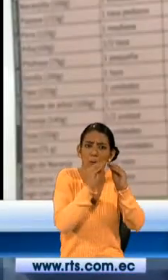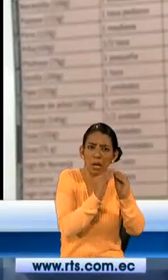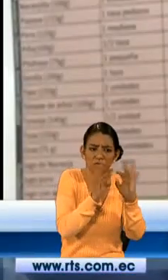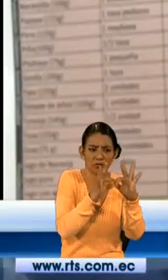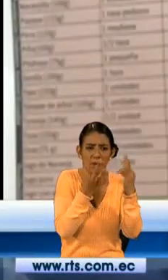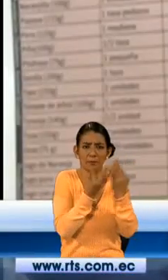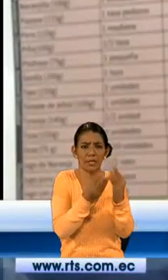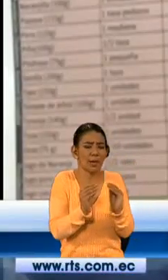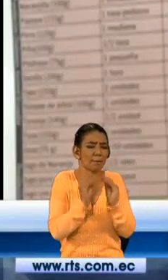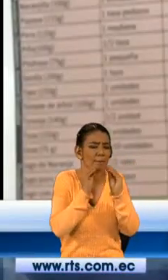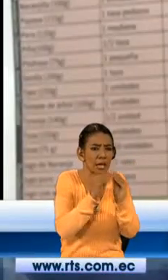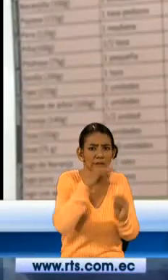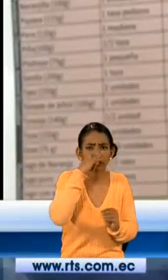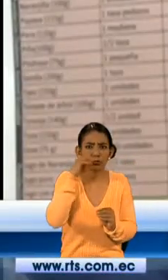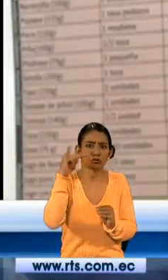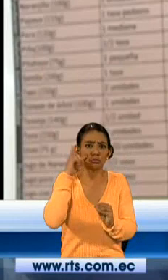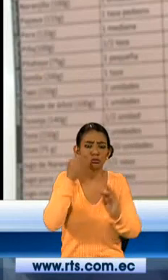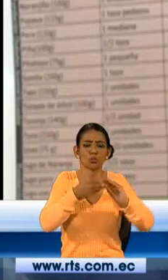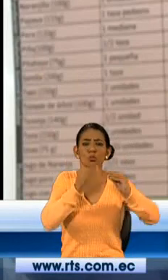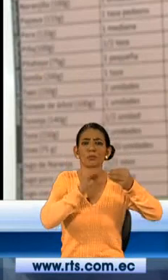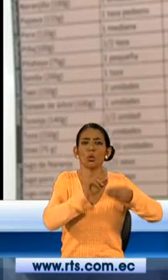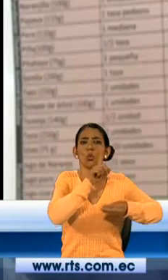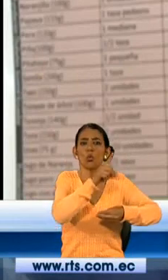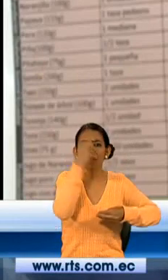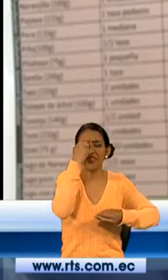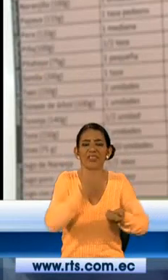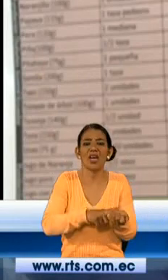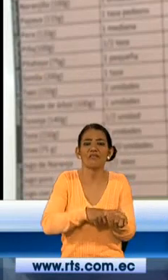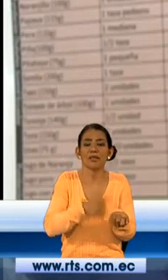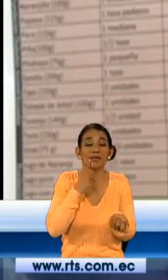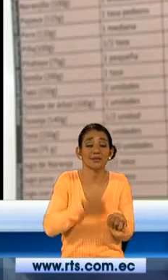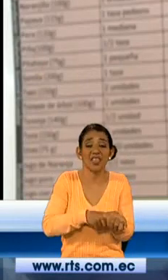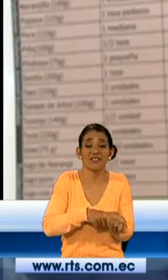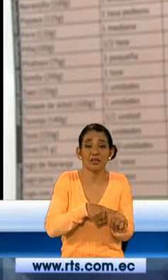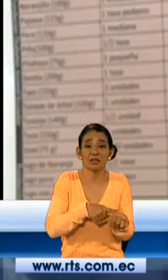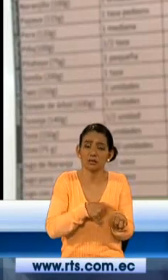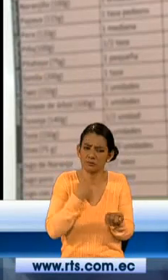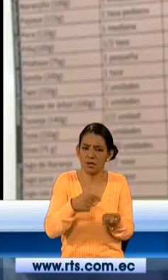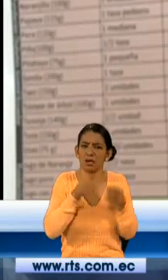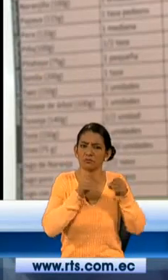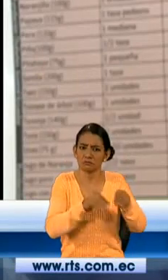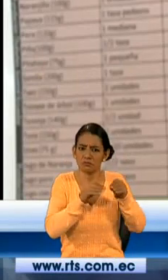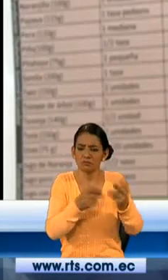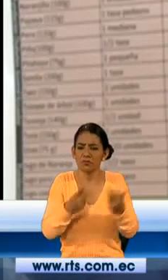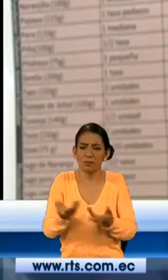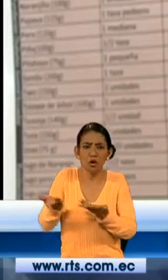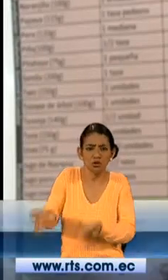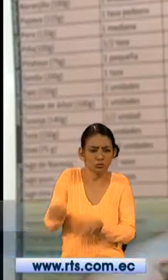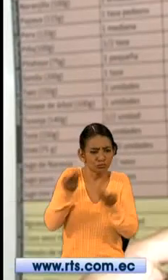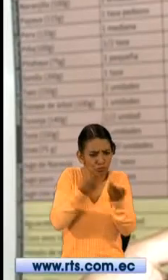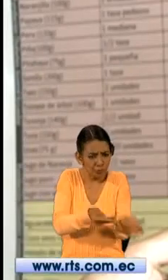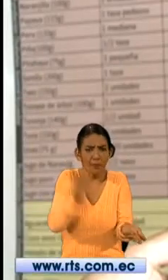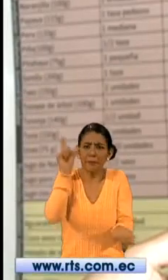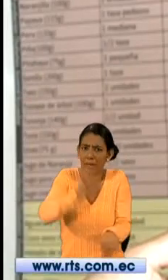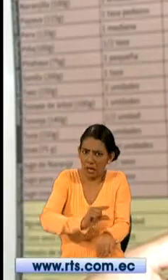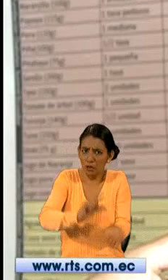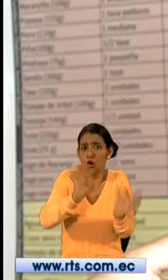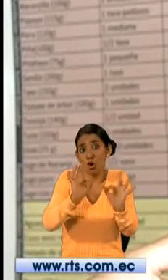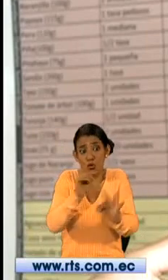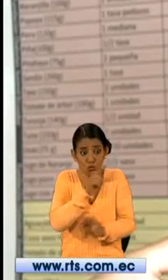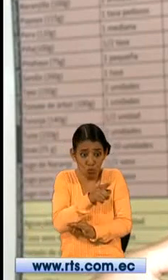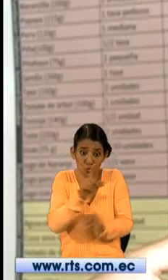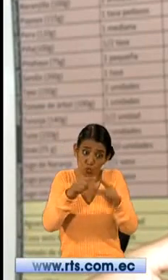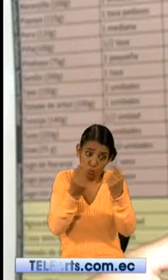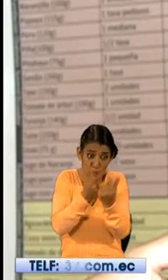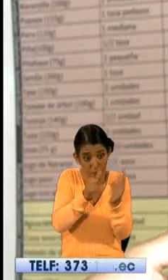y sus familias con diabetes tipo 1 a través de la educación, a través de la entrega de insumos más económicos o si es que están dentro del